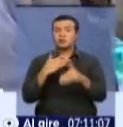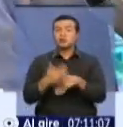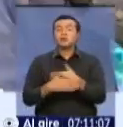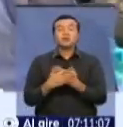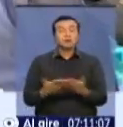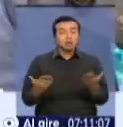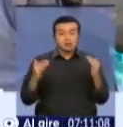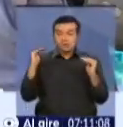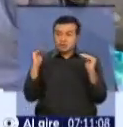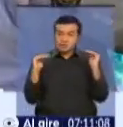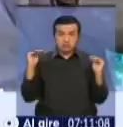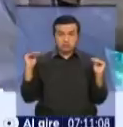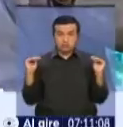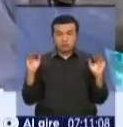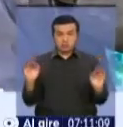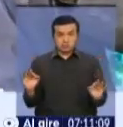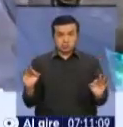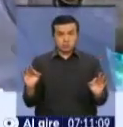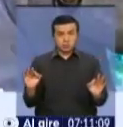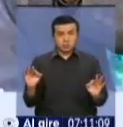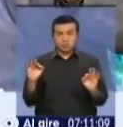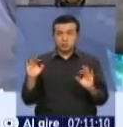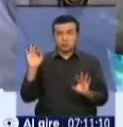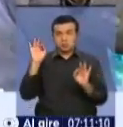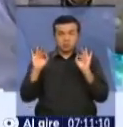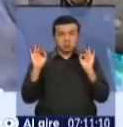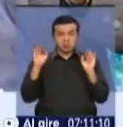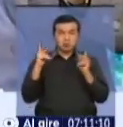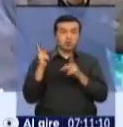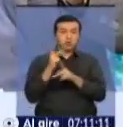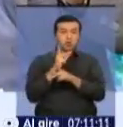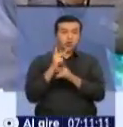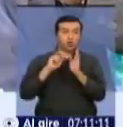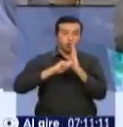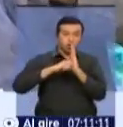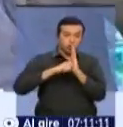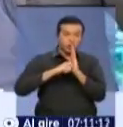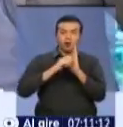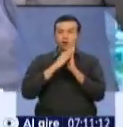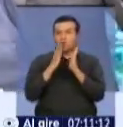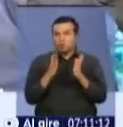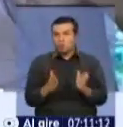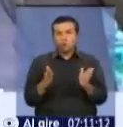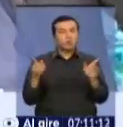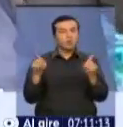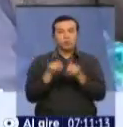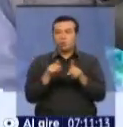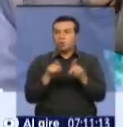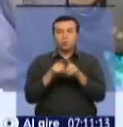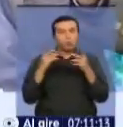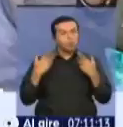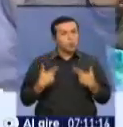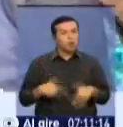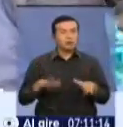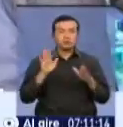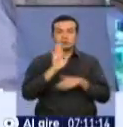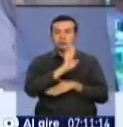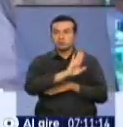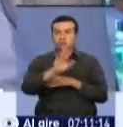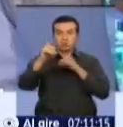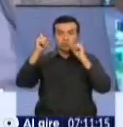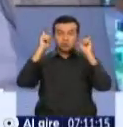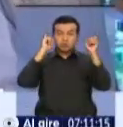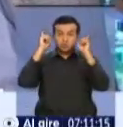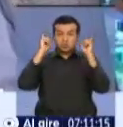está equilibrada esa designación, lo mismo del Contralor General del Estado, lo mismo de cualquiera de los órganos de